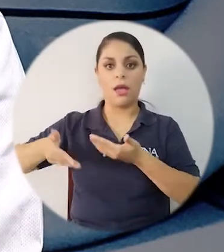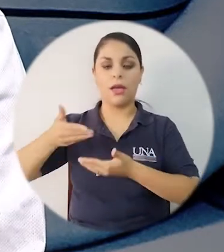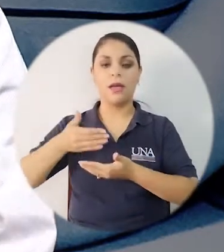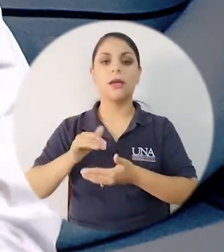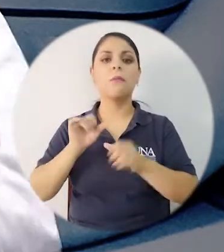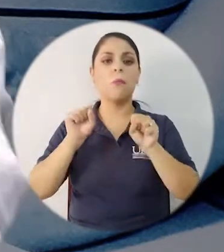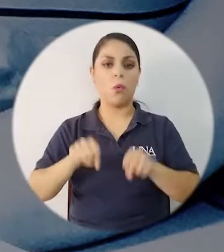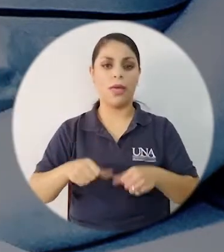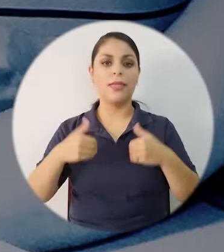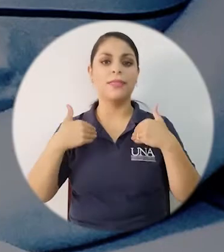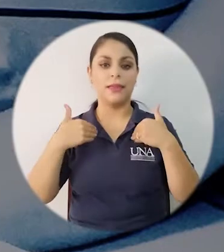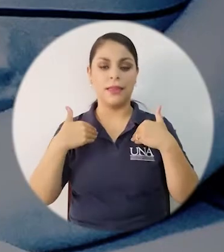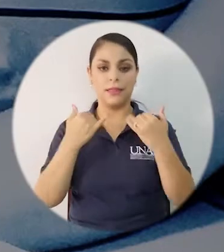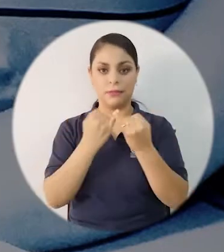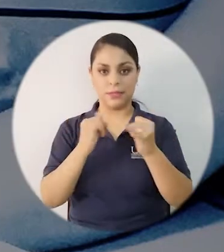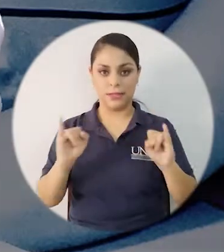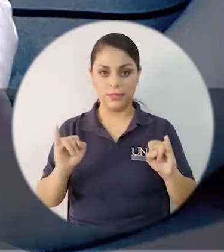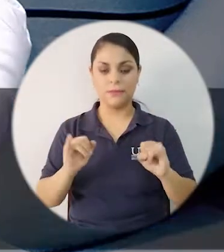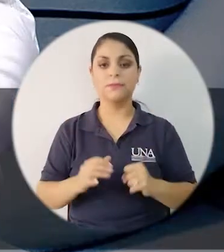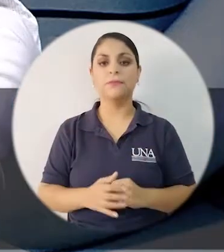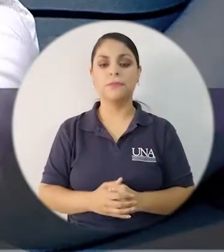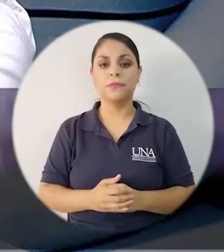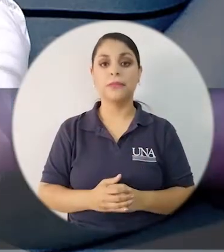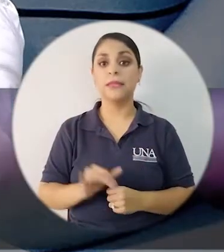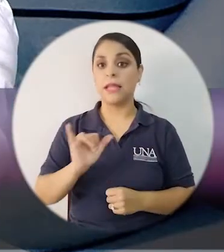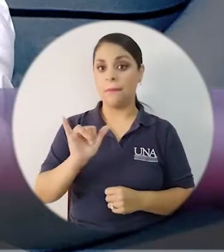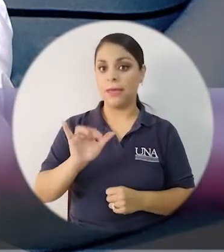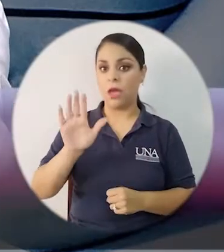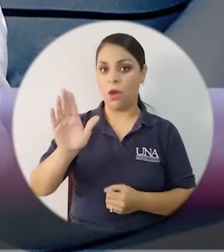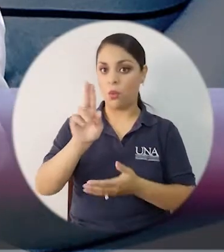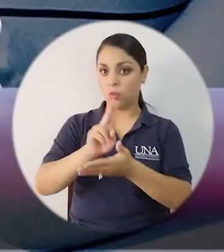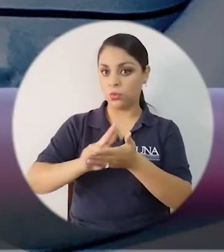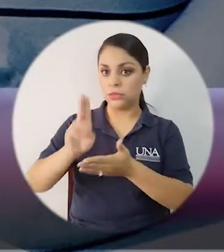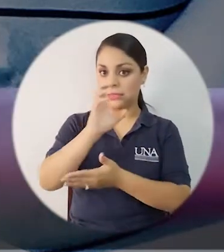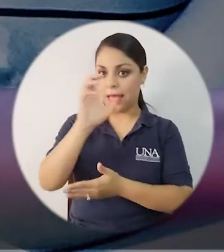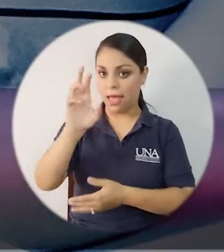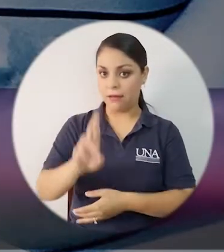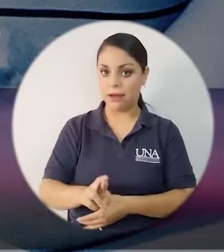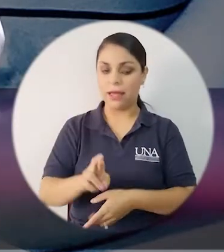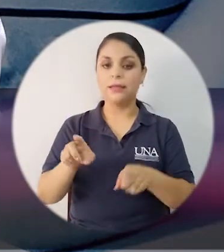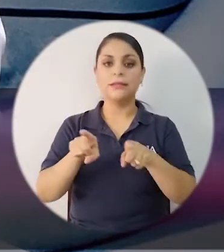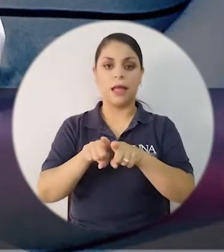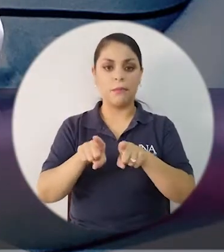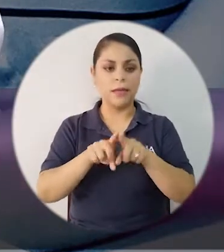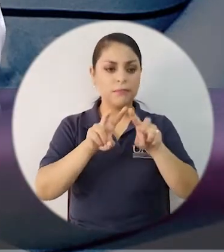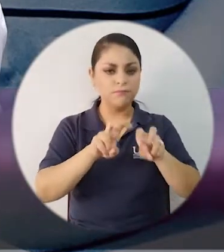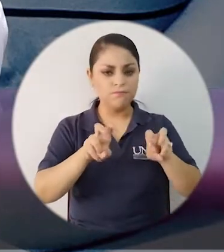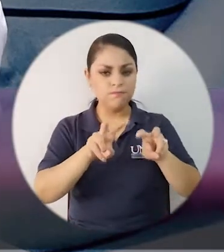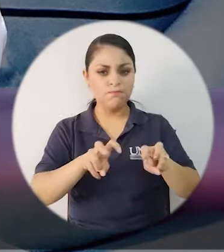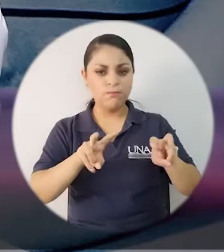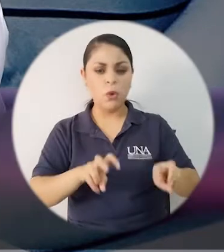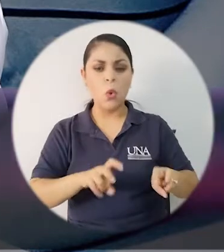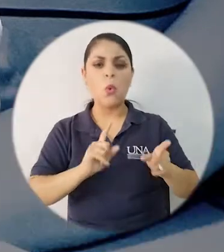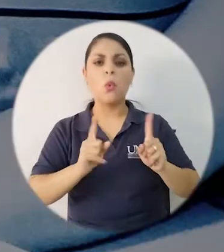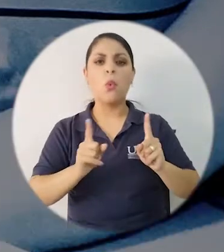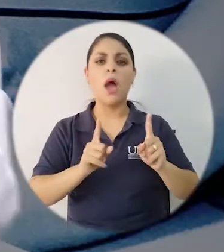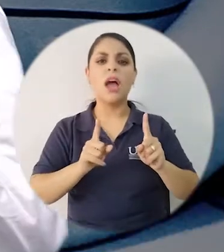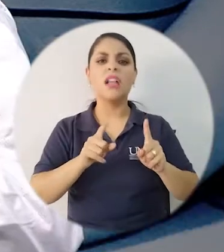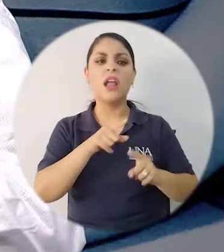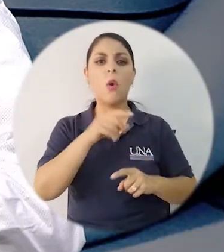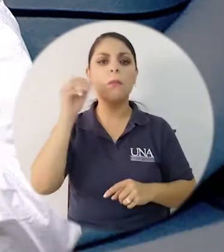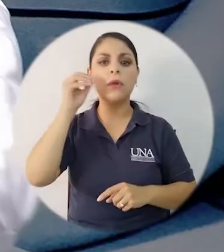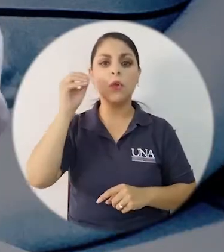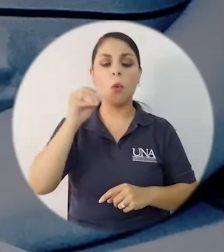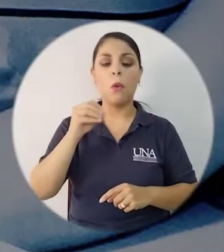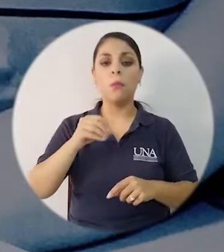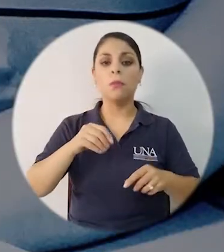de independencia. Eliseth Payne, por ejemplo, ha analizado, profesora también de la UCER, ha analizado, por ejemplo, la posición en los pueblos de